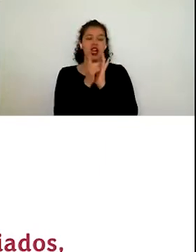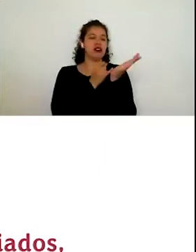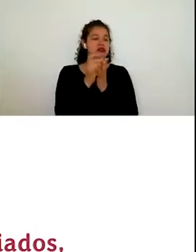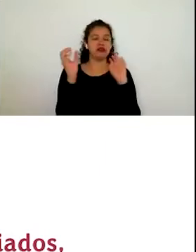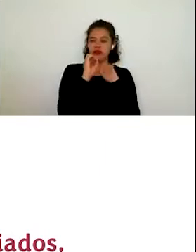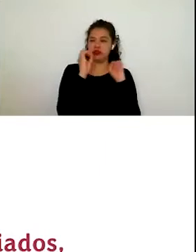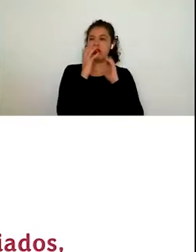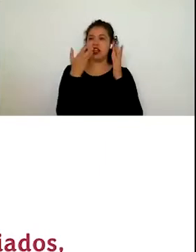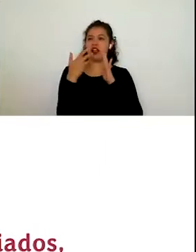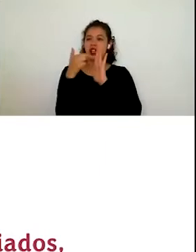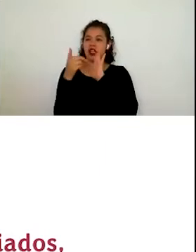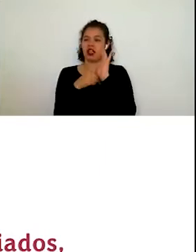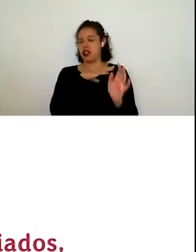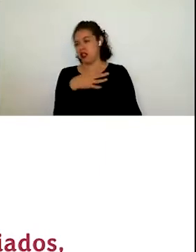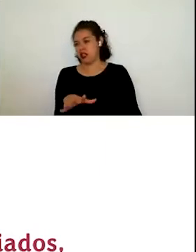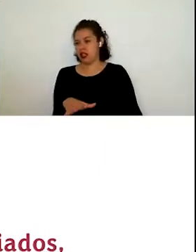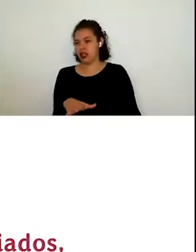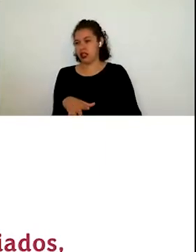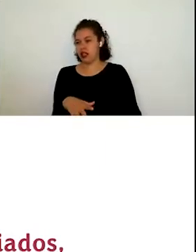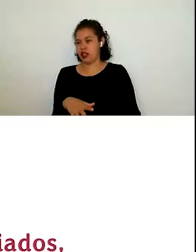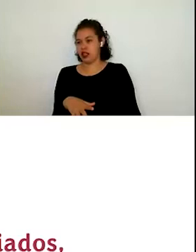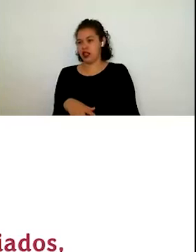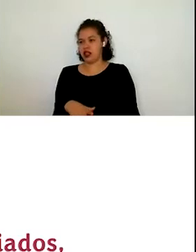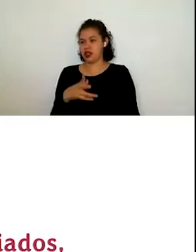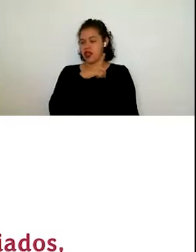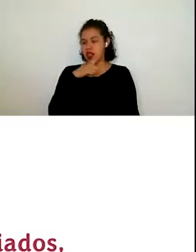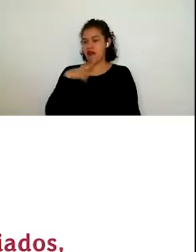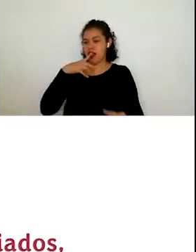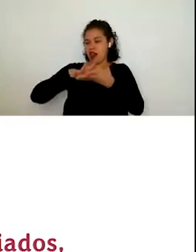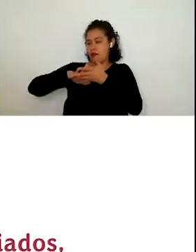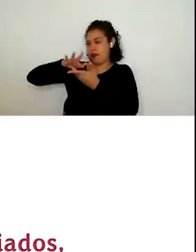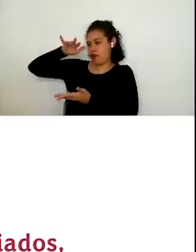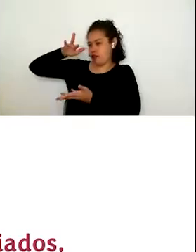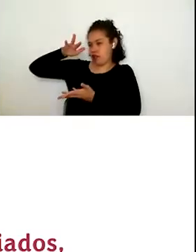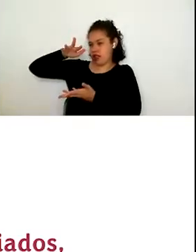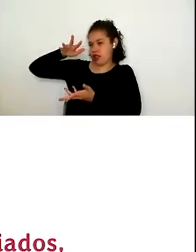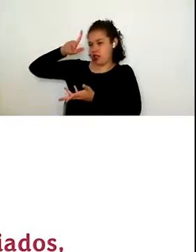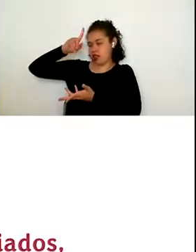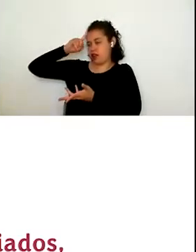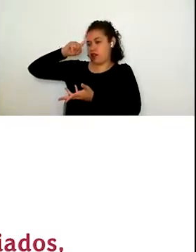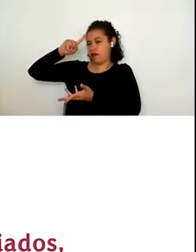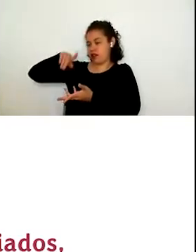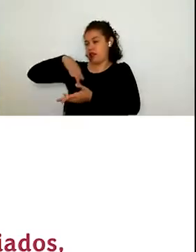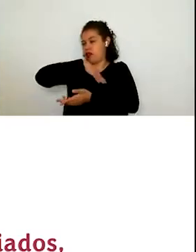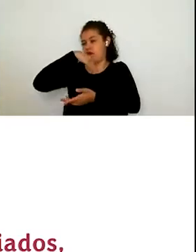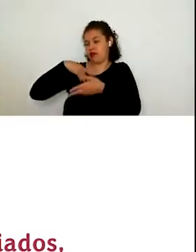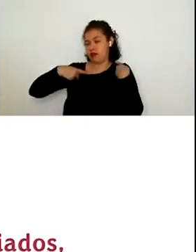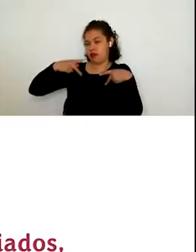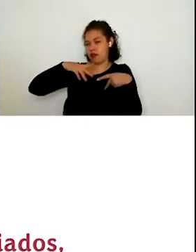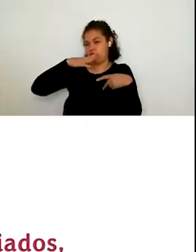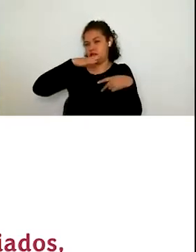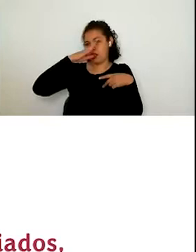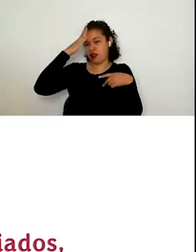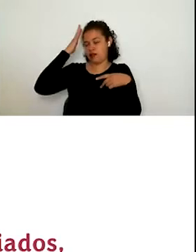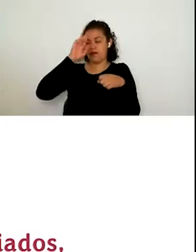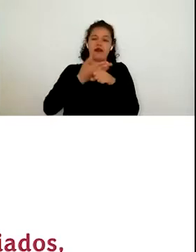a las reglas generales y tienen que tener por lo menos la mayoría de la totalidad de los miembros del patronato.